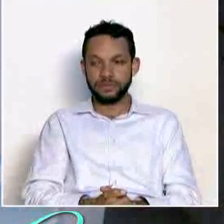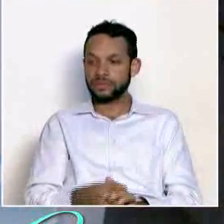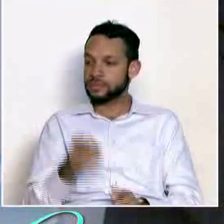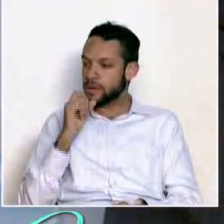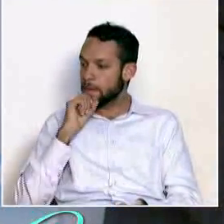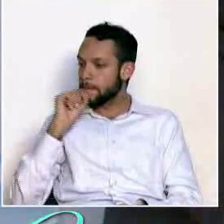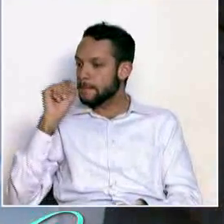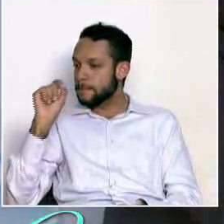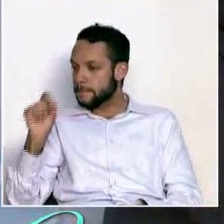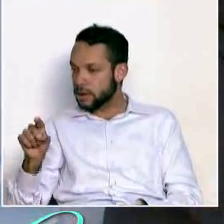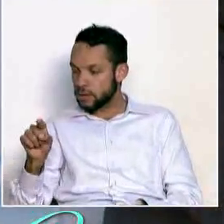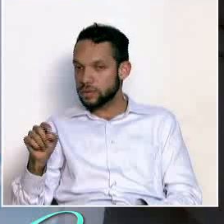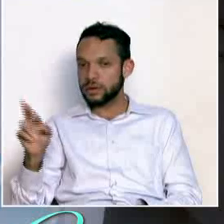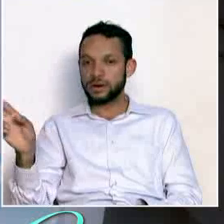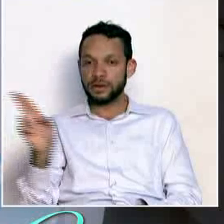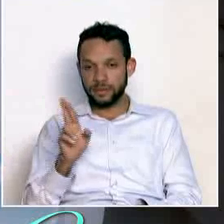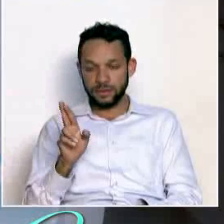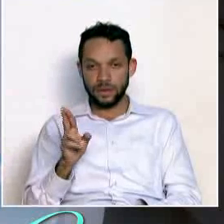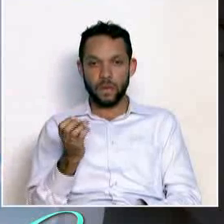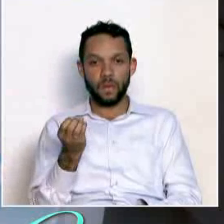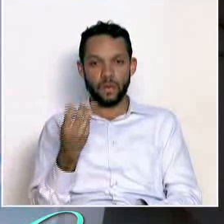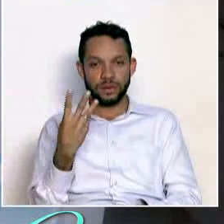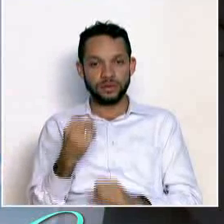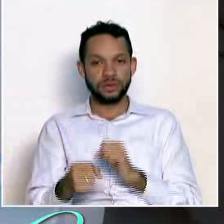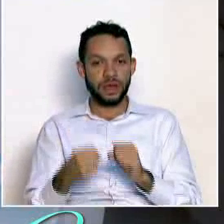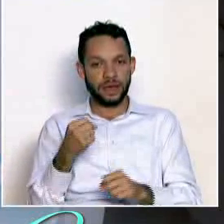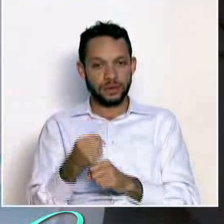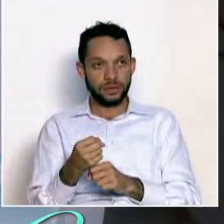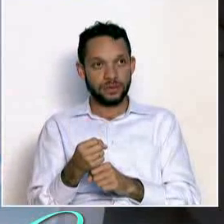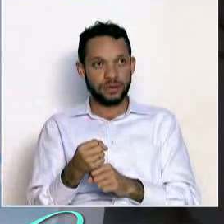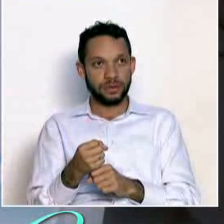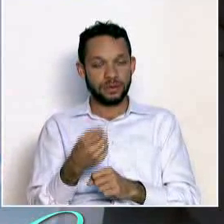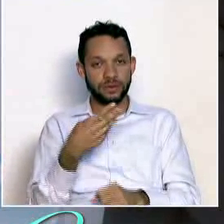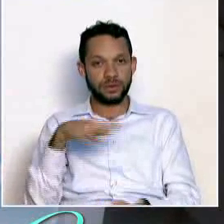Respóndeme. ¿Cuántos años tienes?